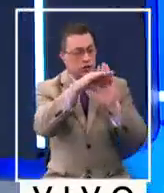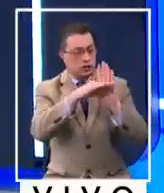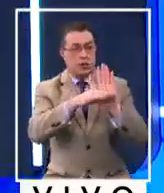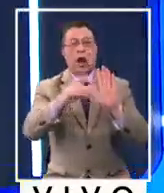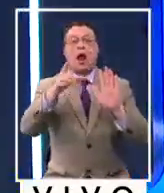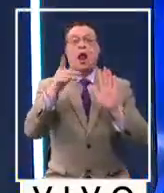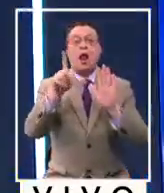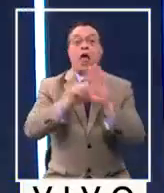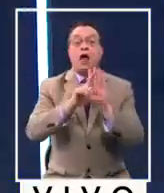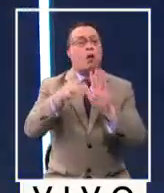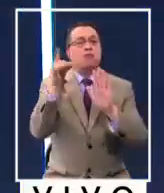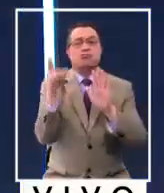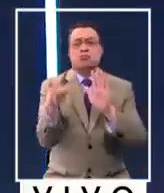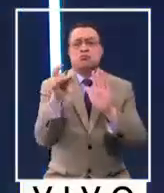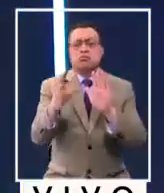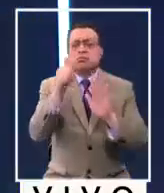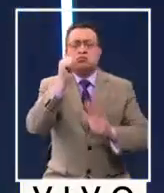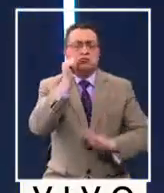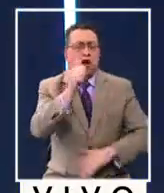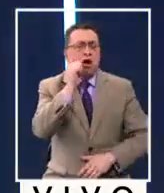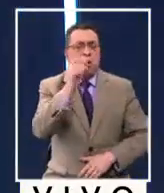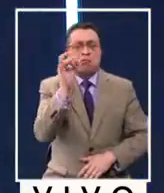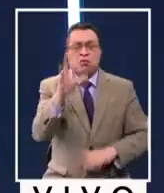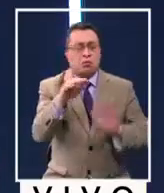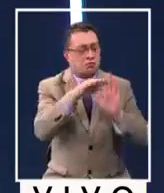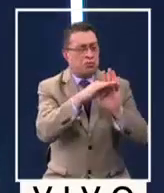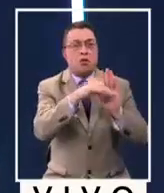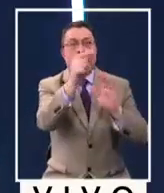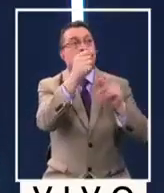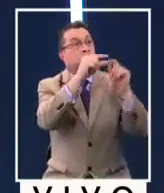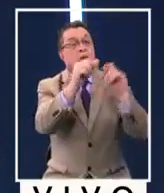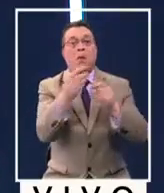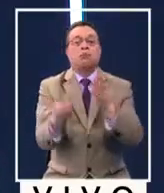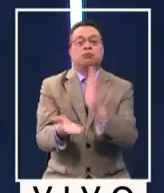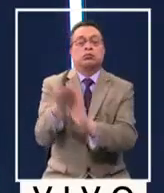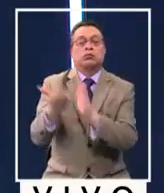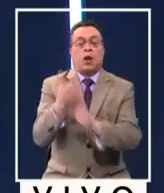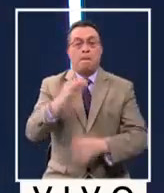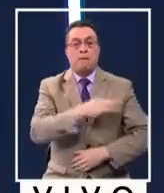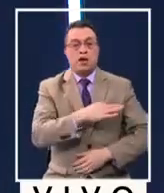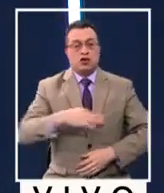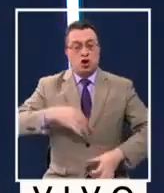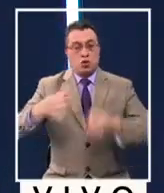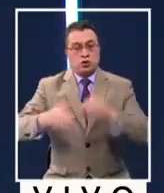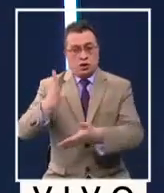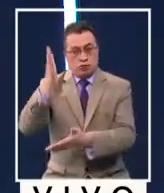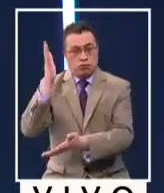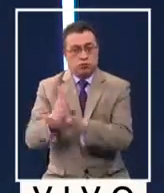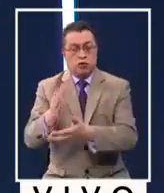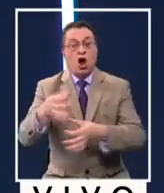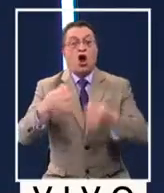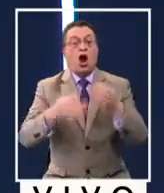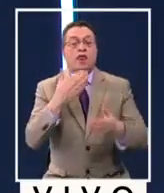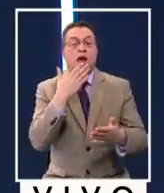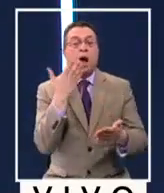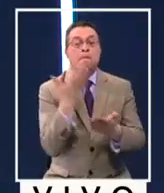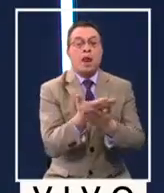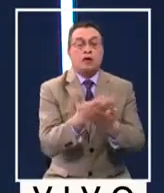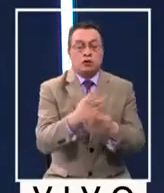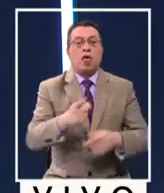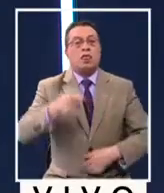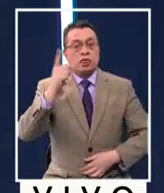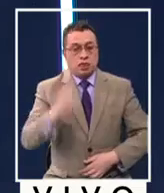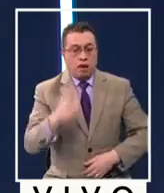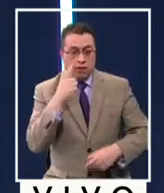es vulnerado todos los días a vista y paciencia del Ministerio de Justicia que lo fija y de las Cortes de Apelaciones que